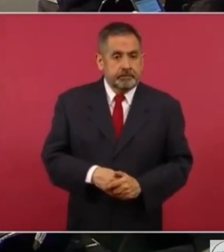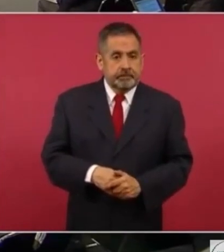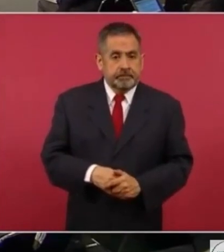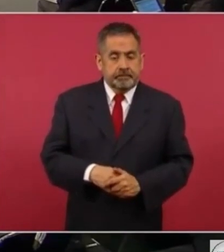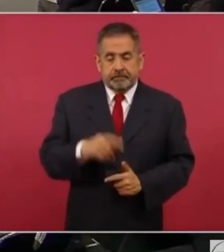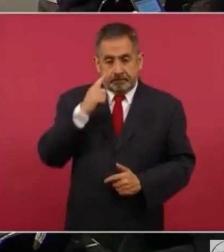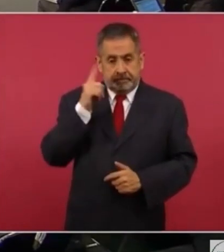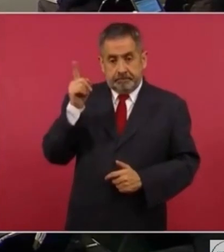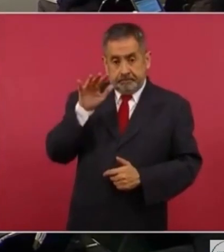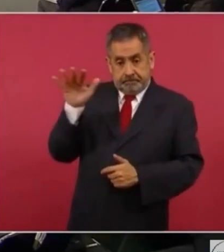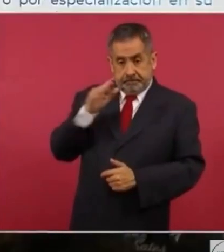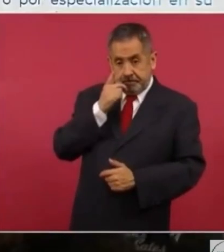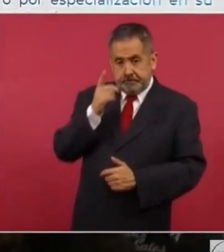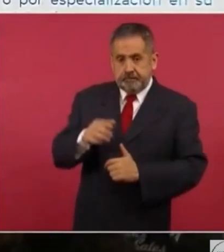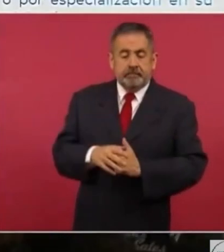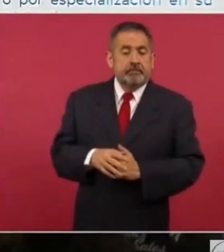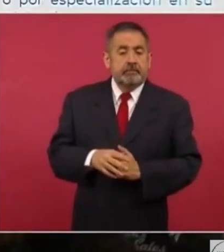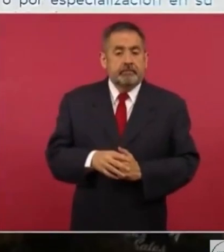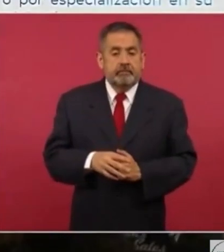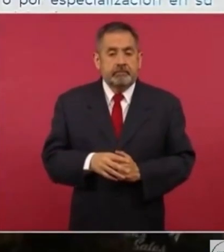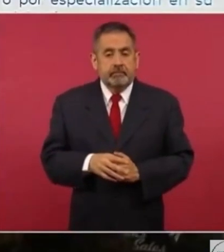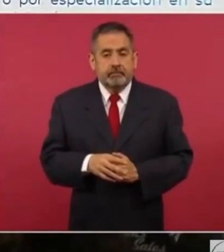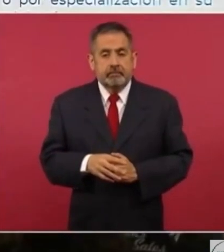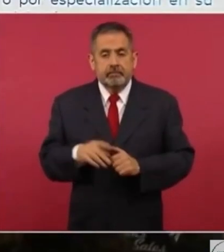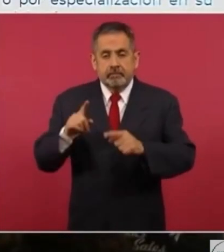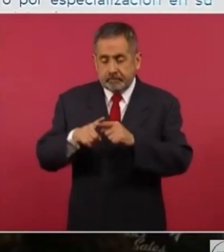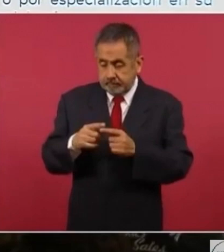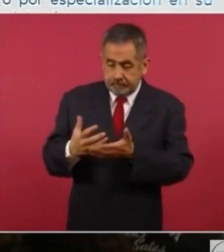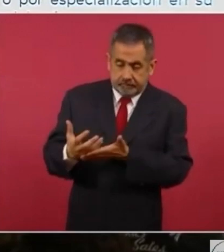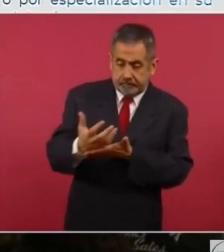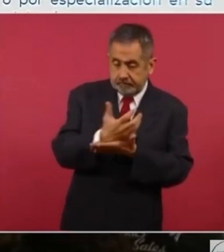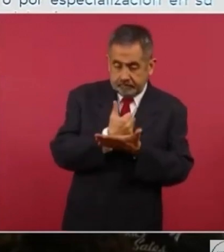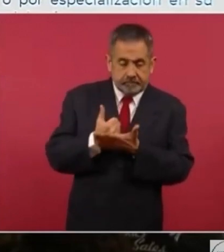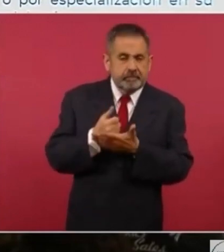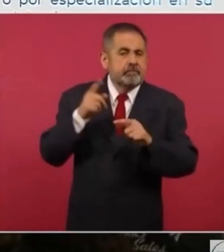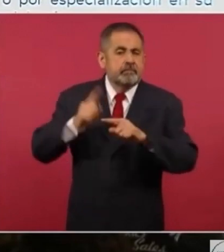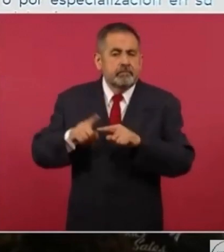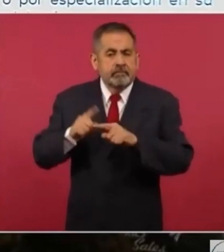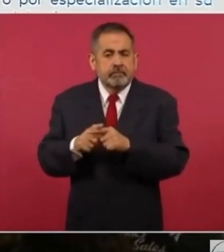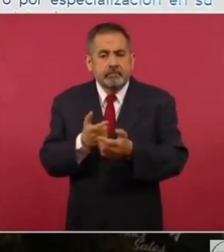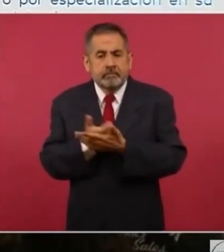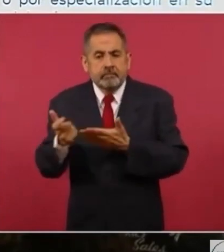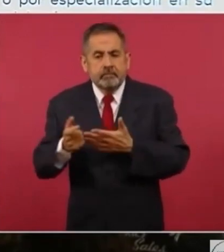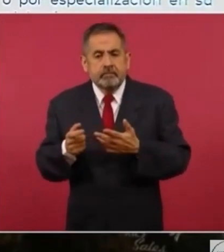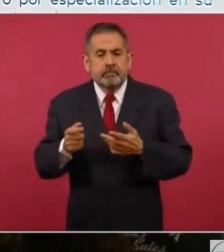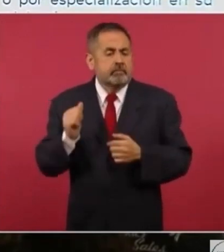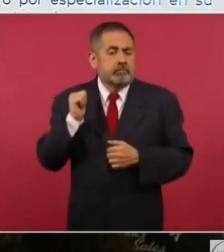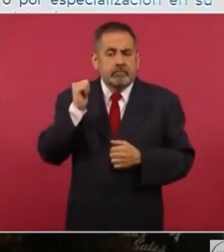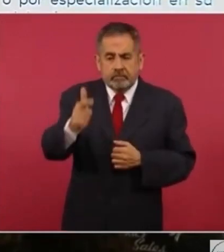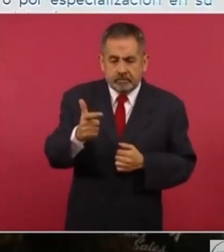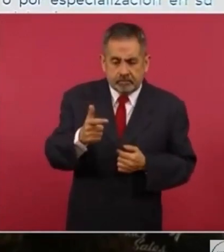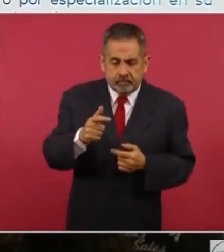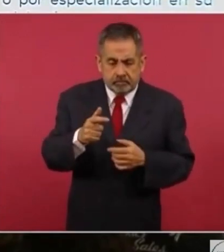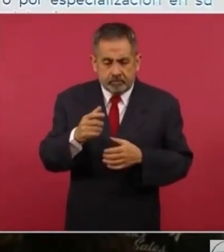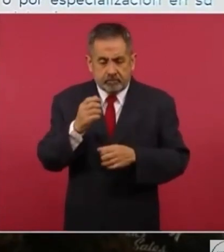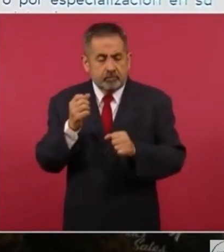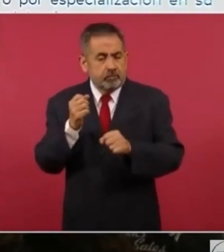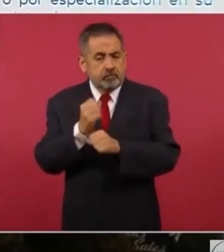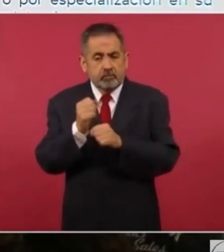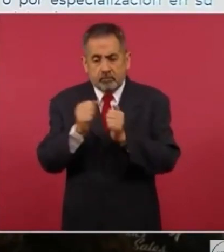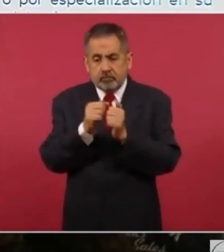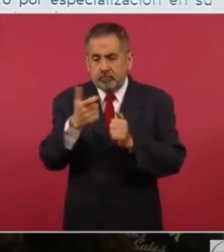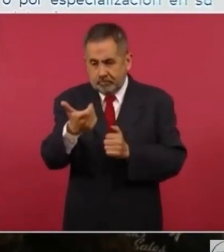se plantea: se considera remuneración o retribución toda percepción en efectivo o